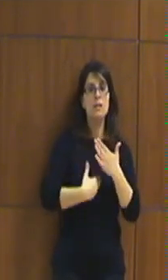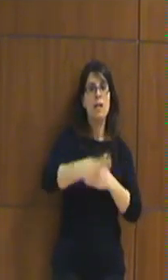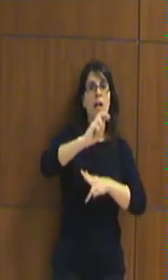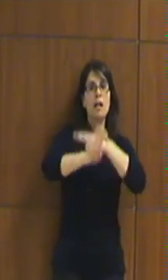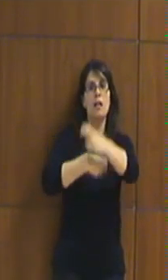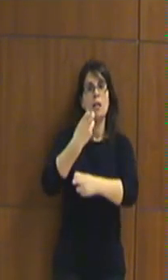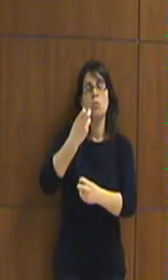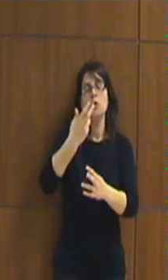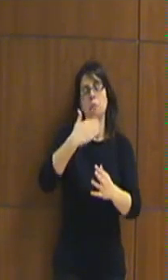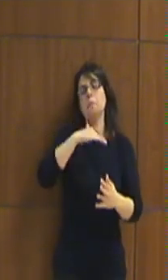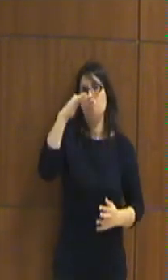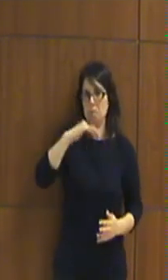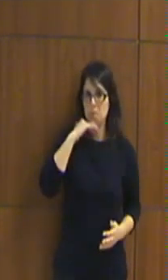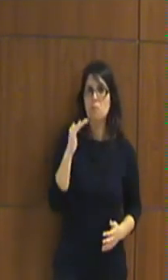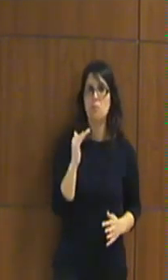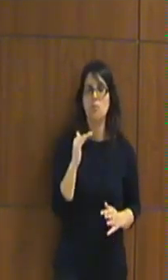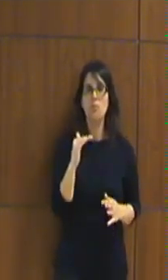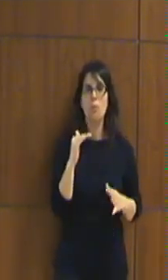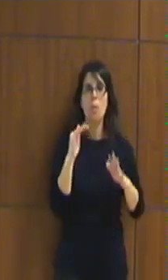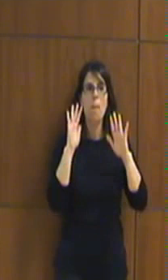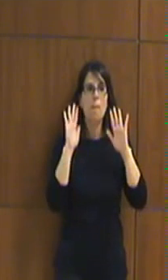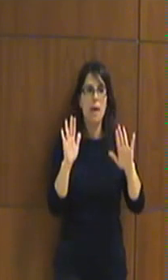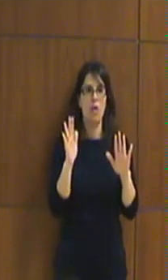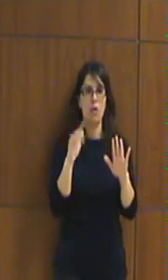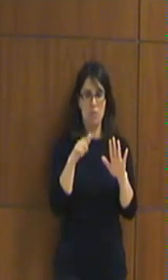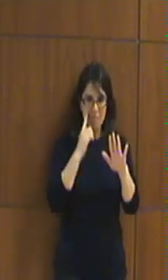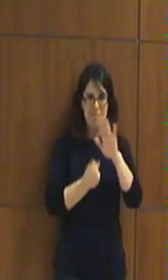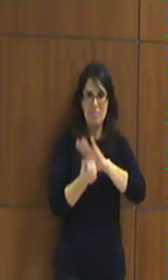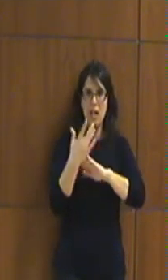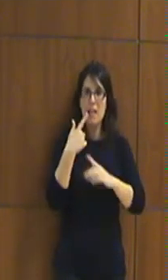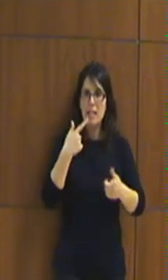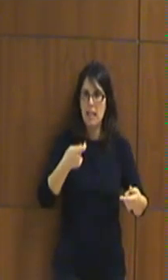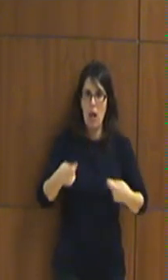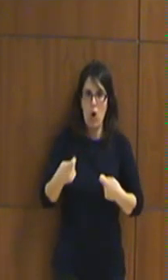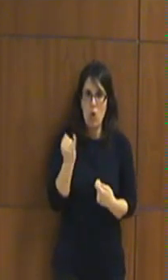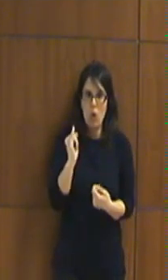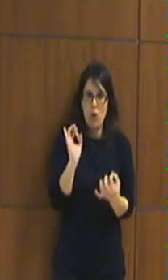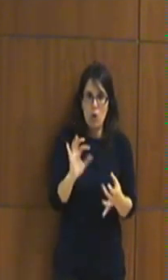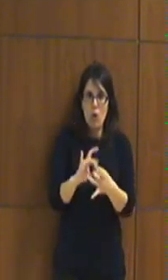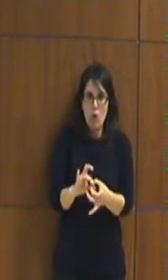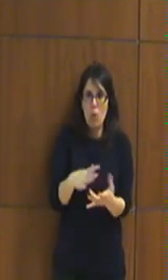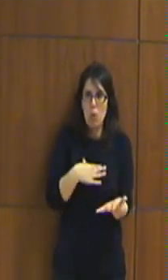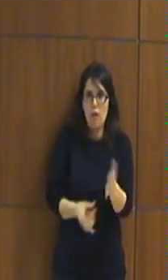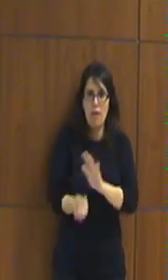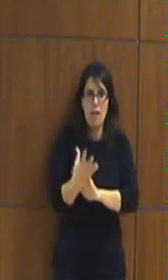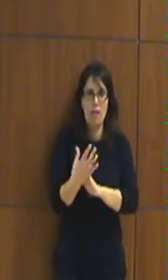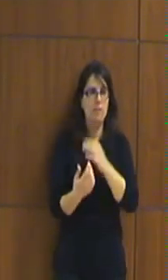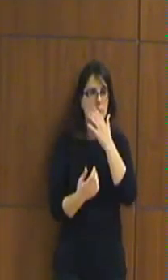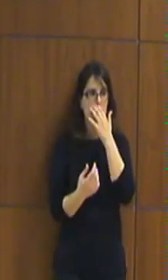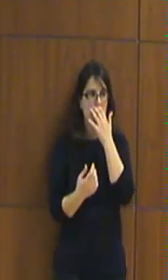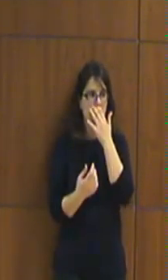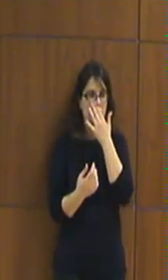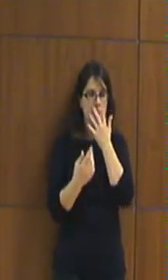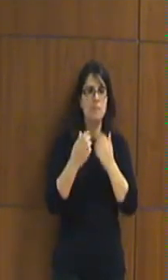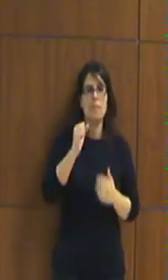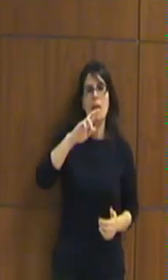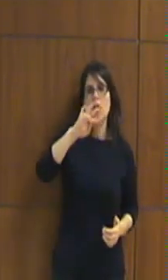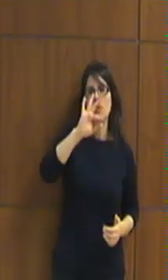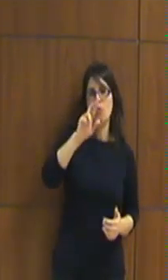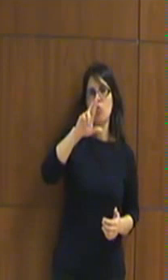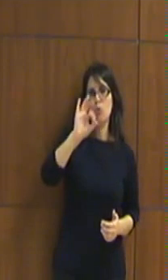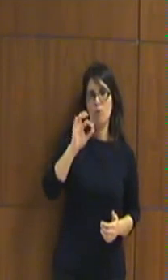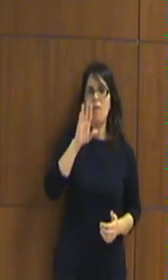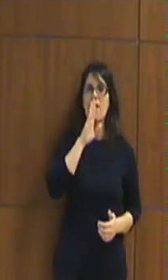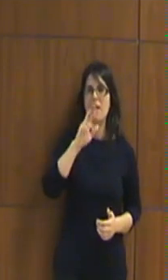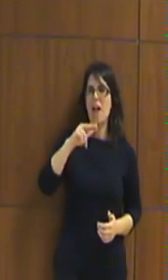pero no hay negocio. Fíjate, o sea, no hay negocio. Cuando decía Rafael que el gobierno,